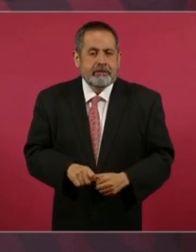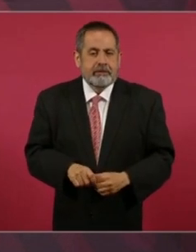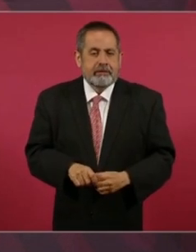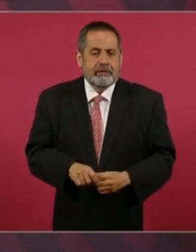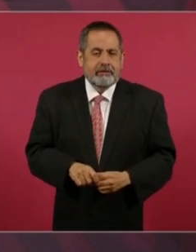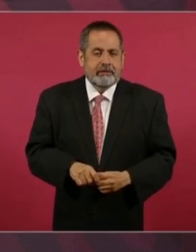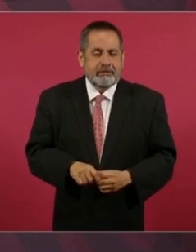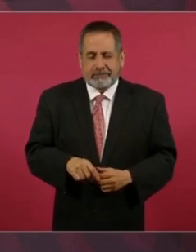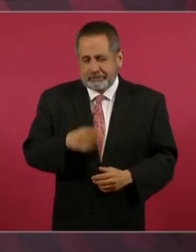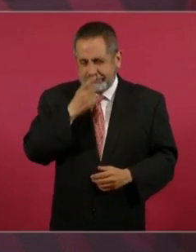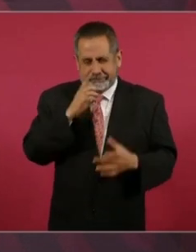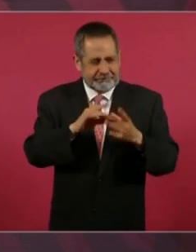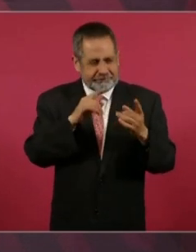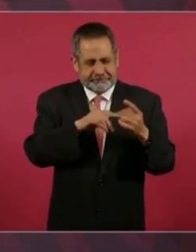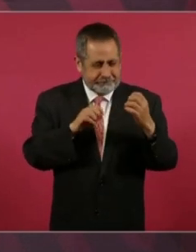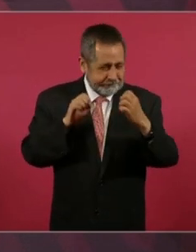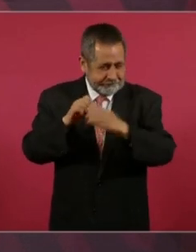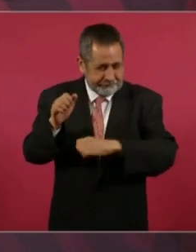como se dice